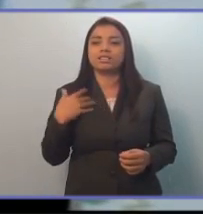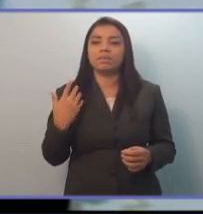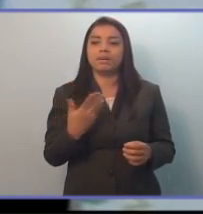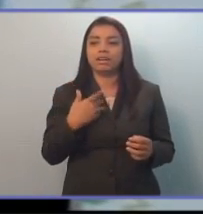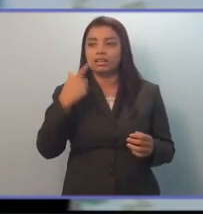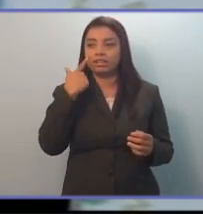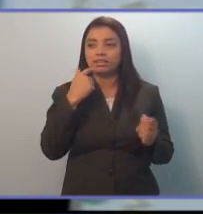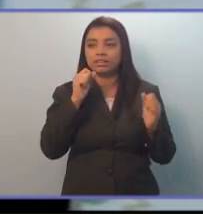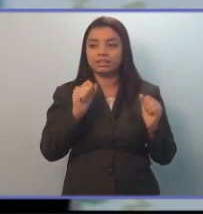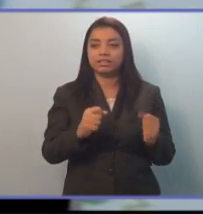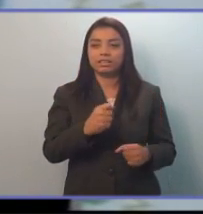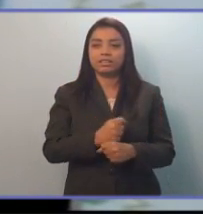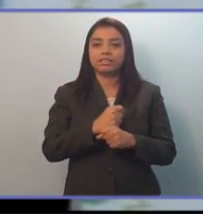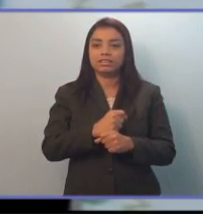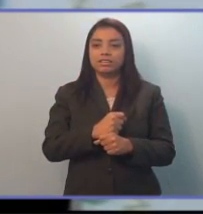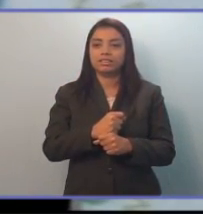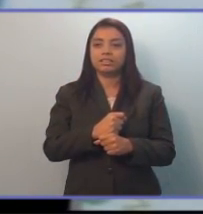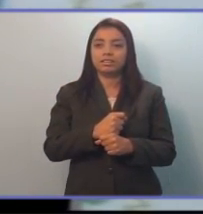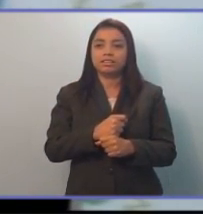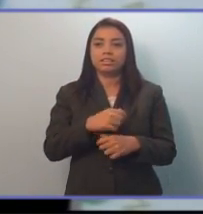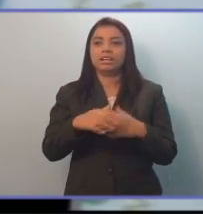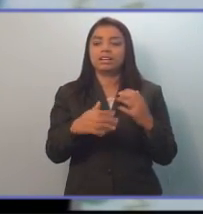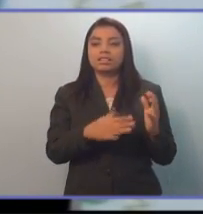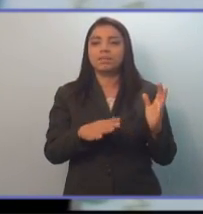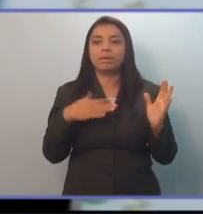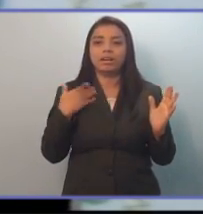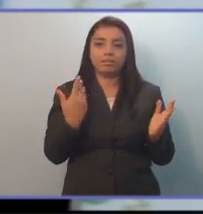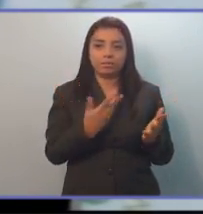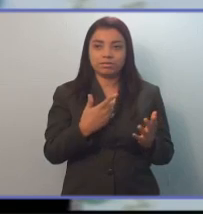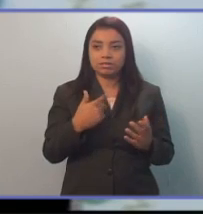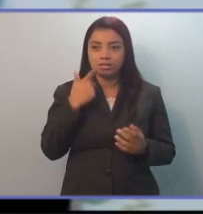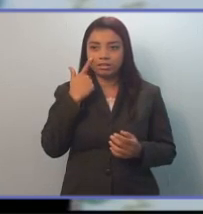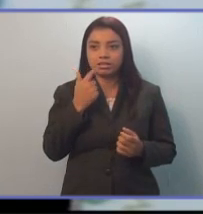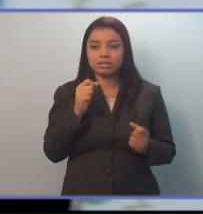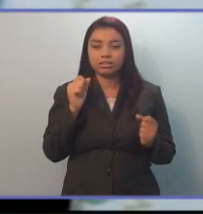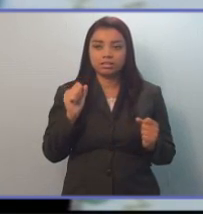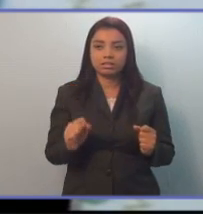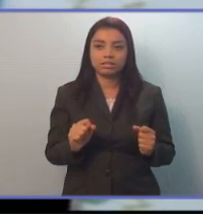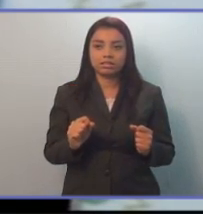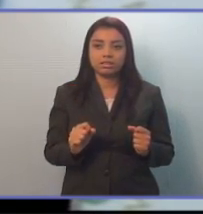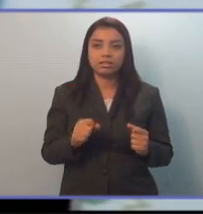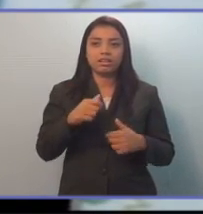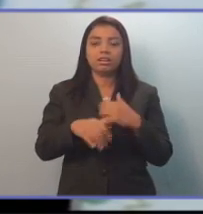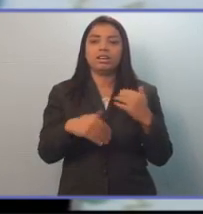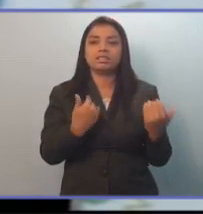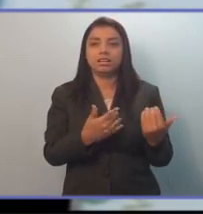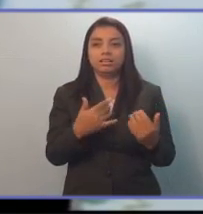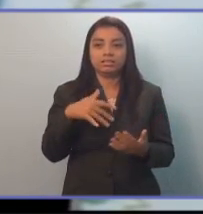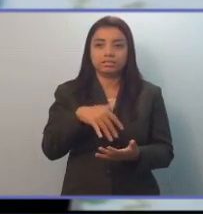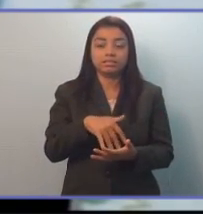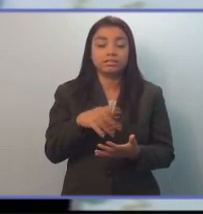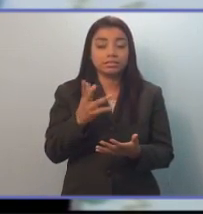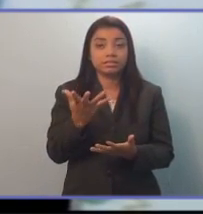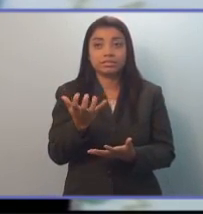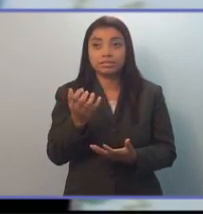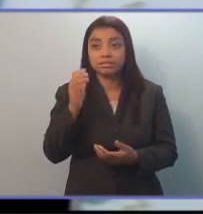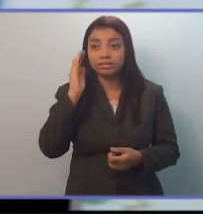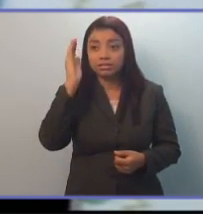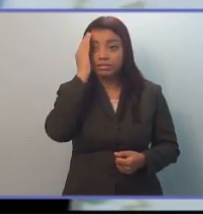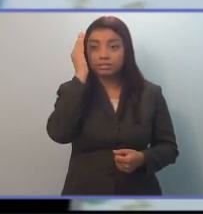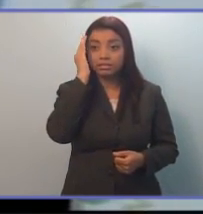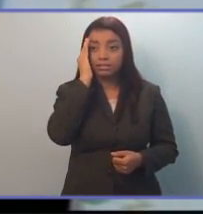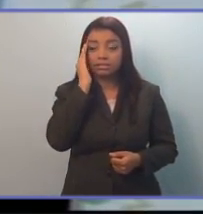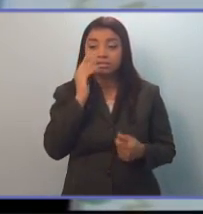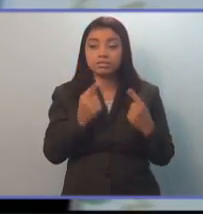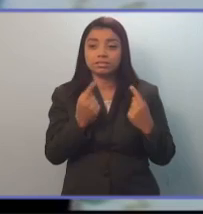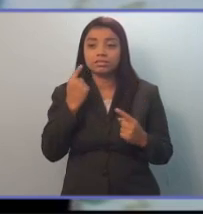se garantizaría más la transparencia, permitiendo de que la ciudadanía que quisiese saber cuál